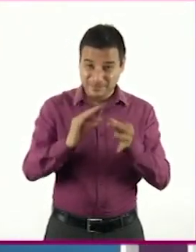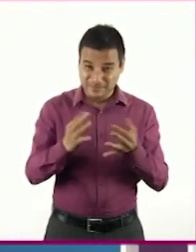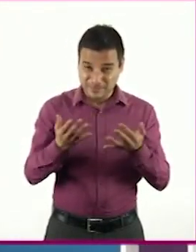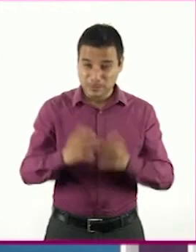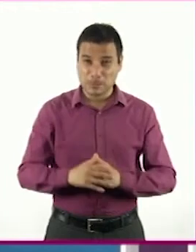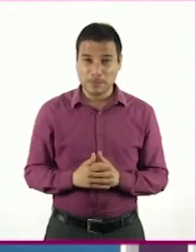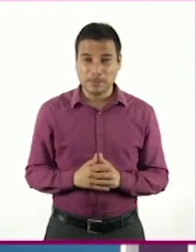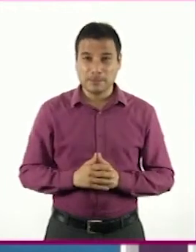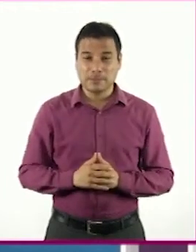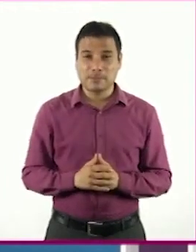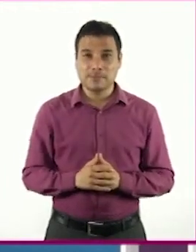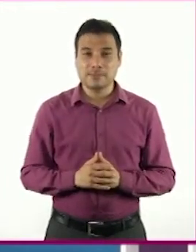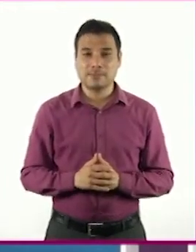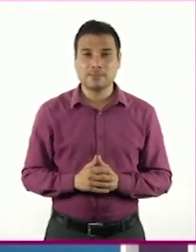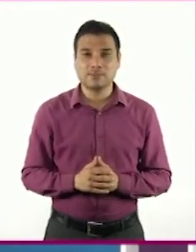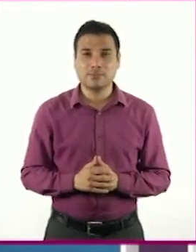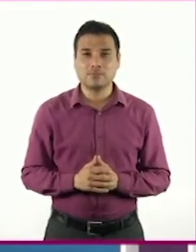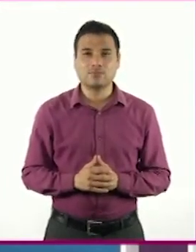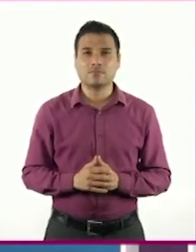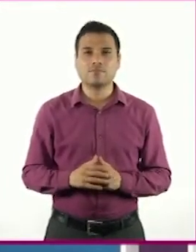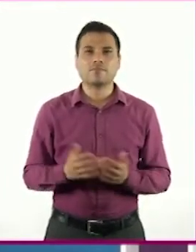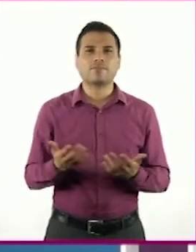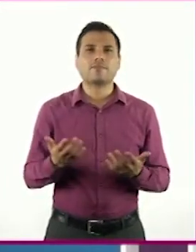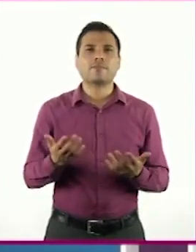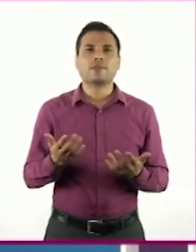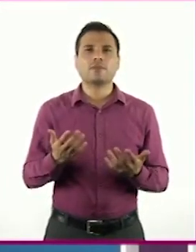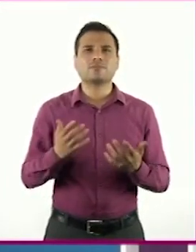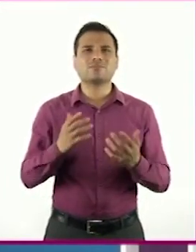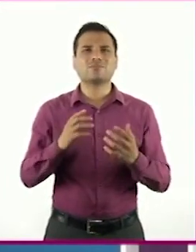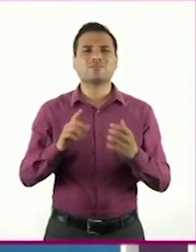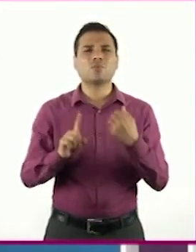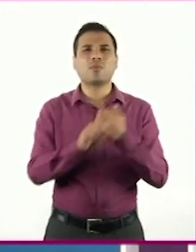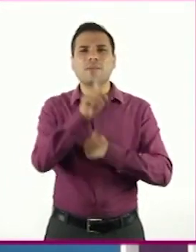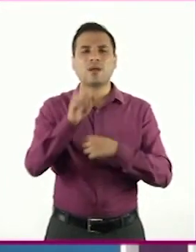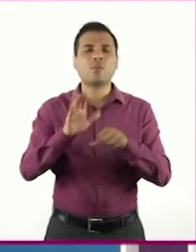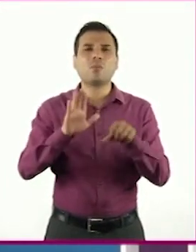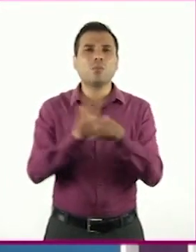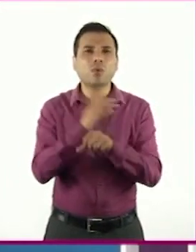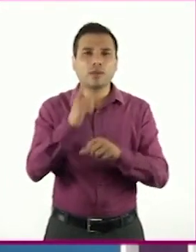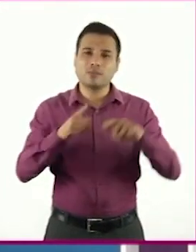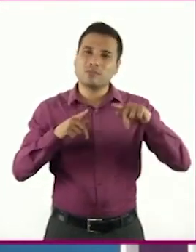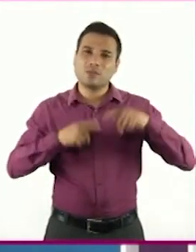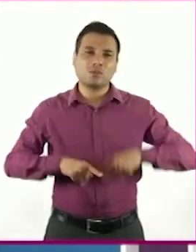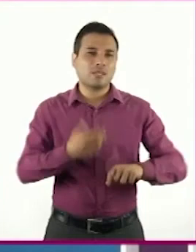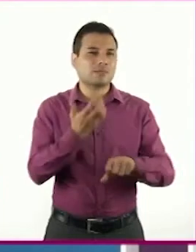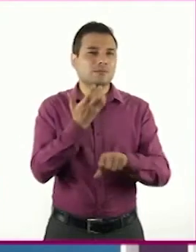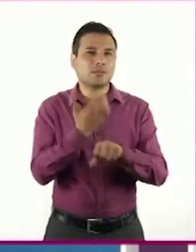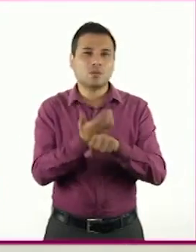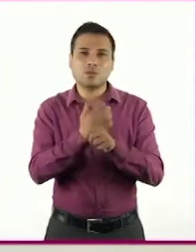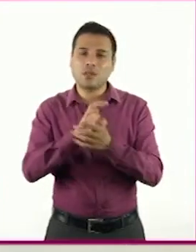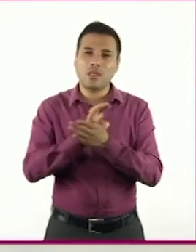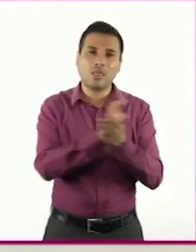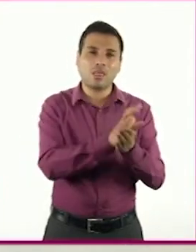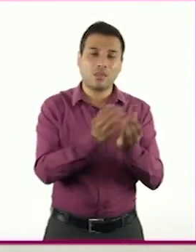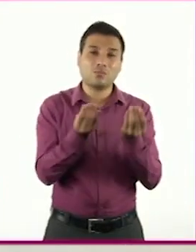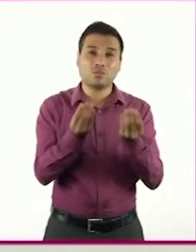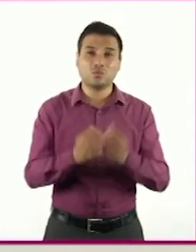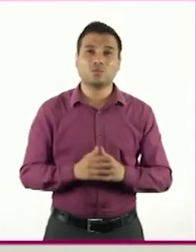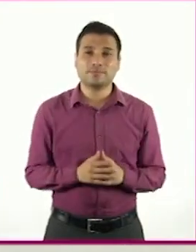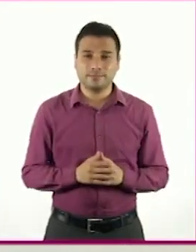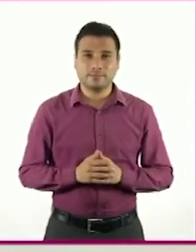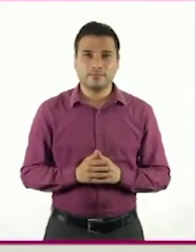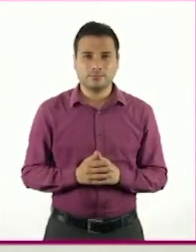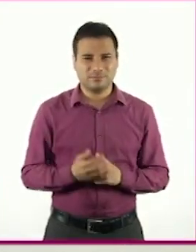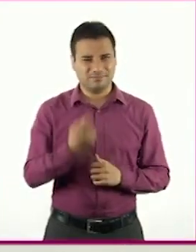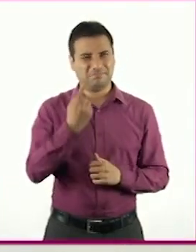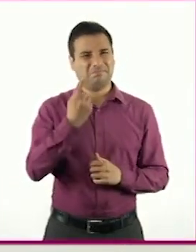mexicoamericanos tiene sus raíces en el racismo y discriminación que sufren en los Estados Unidos de América. Pero pasa algo